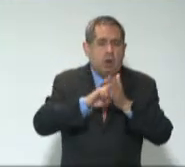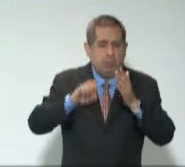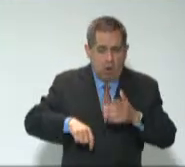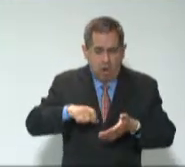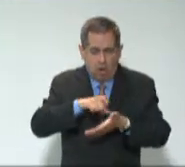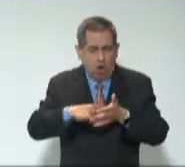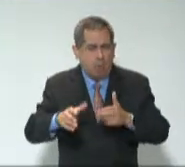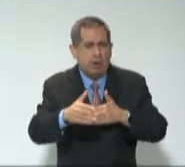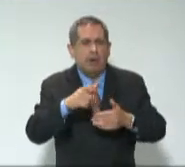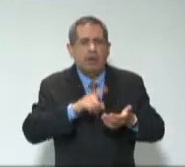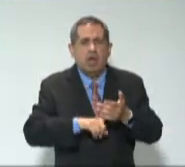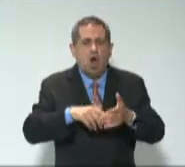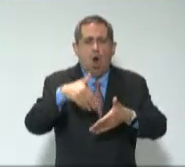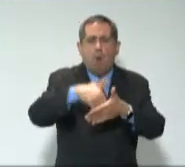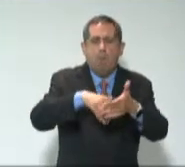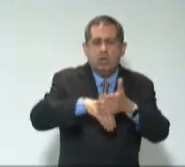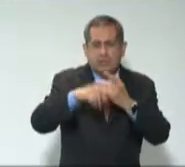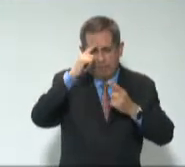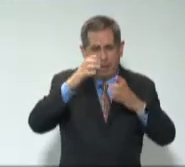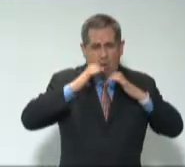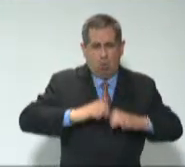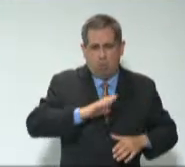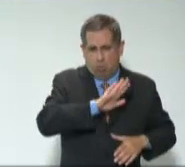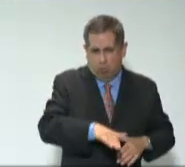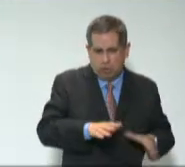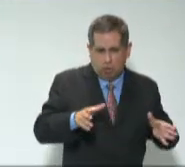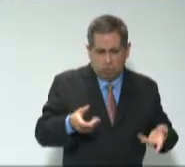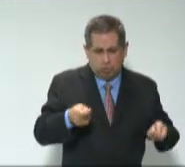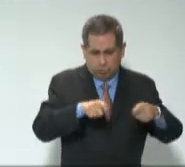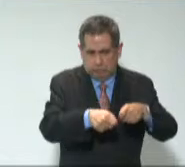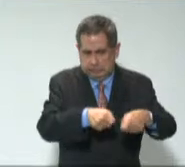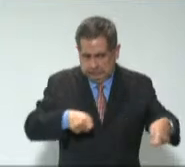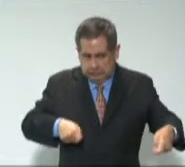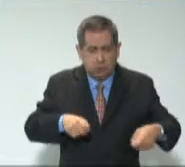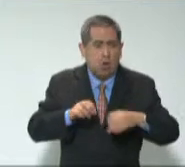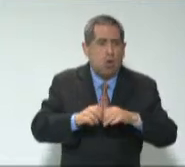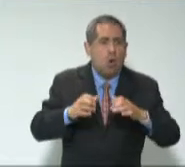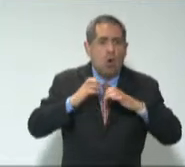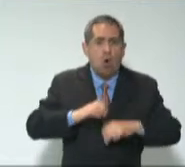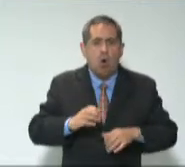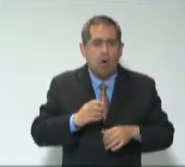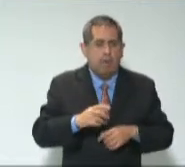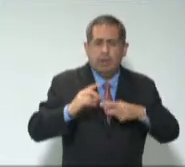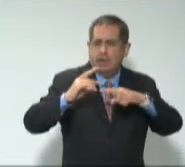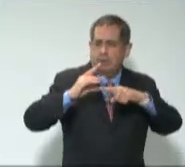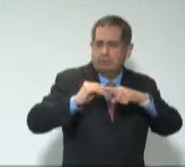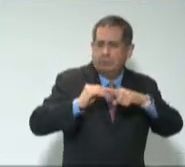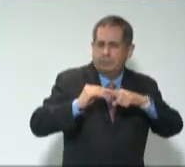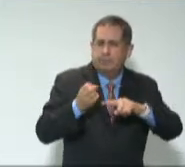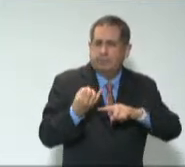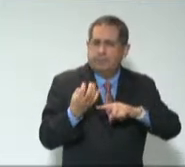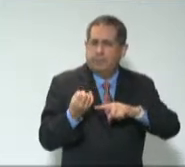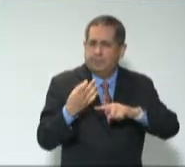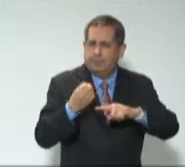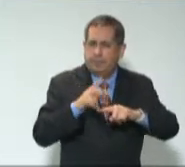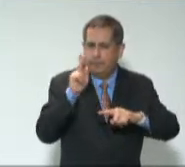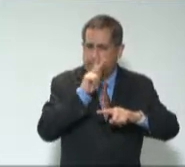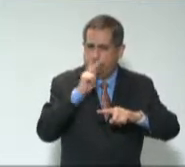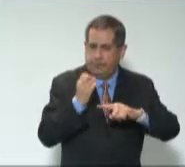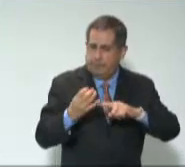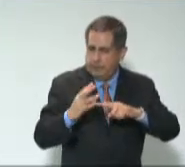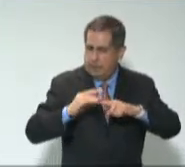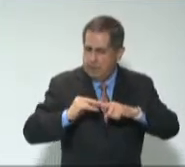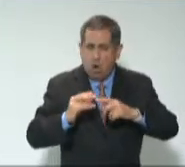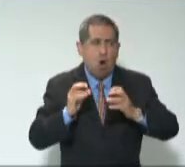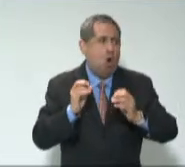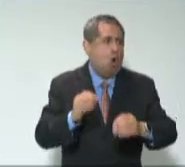compraba Perdón bolsas para cadáveres o equipo médico como son los oxímetros este como son las